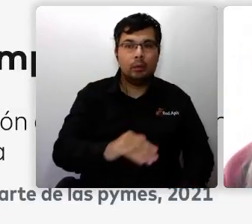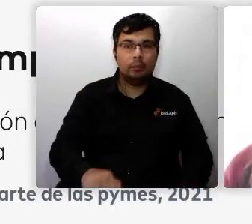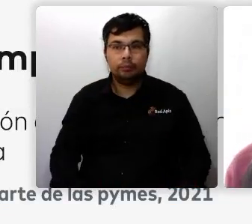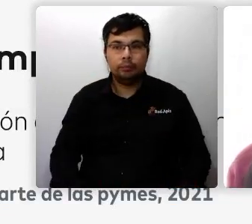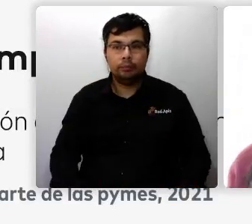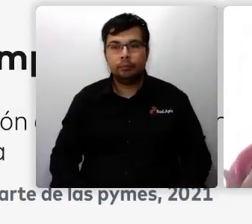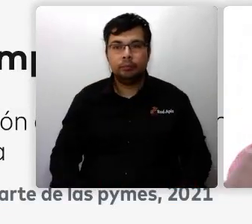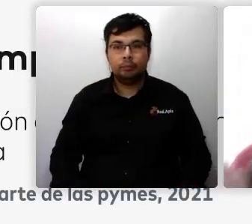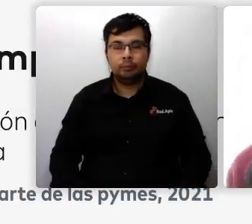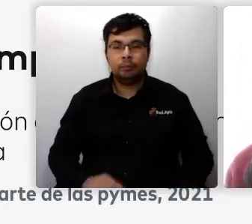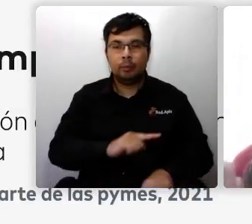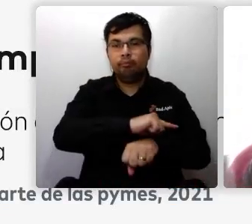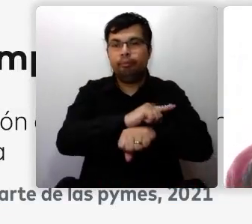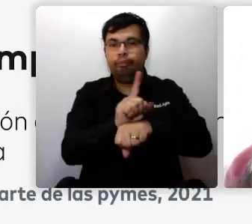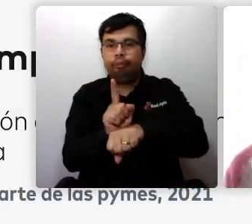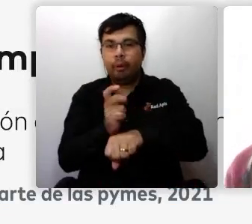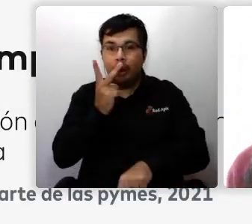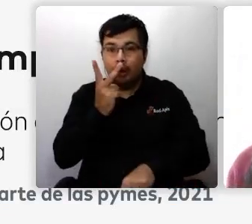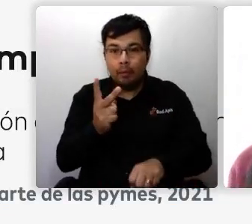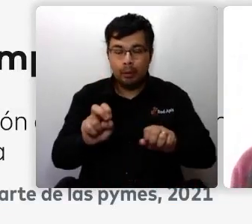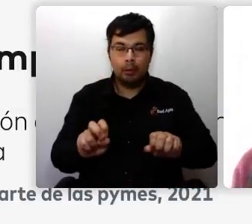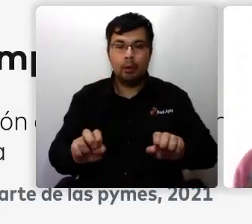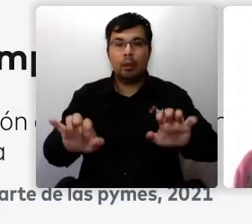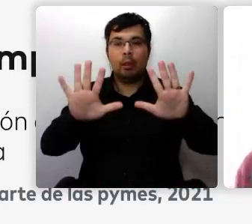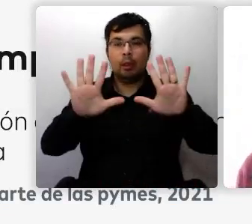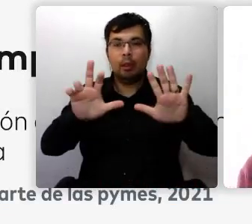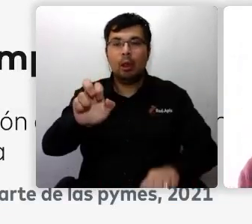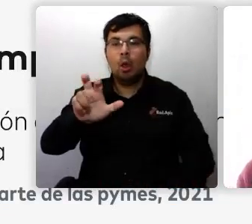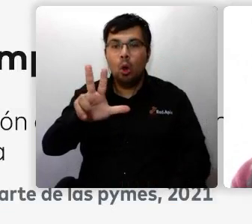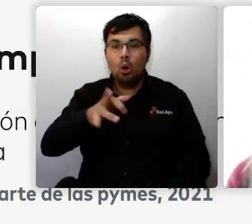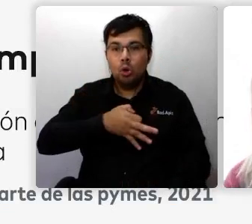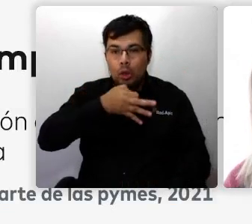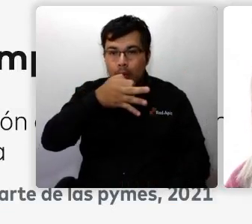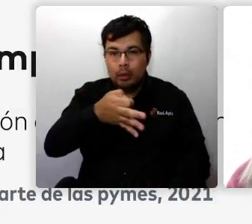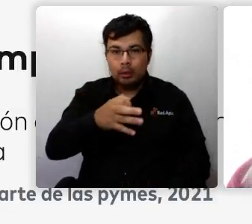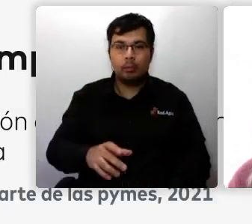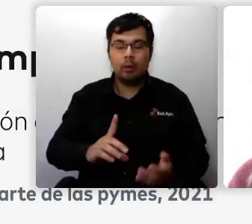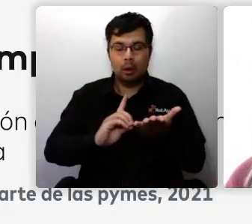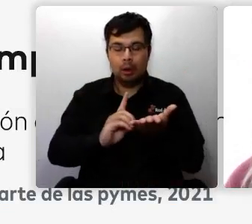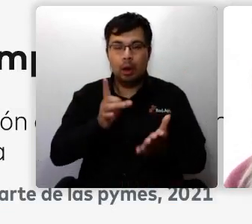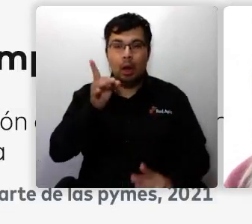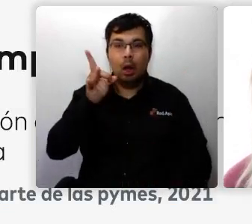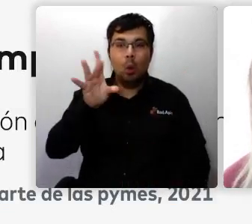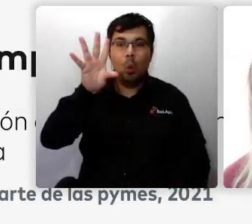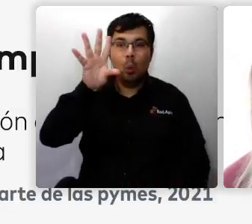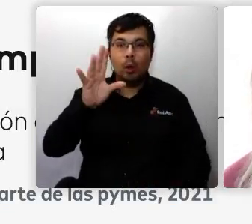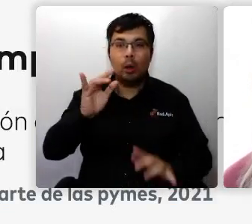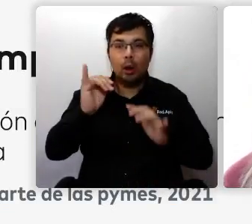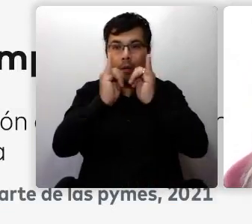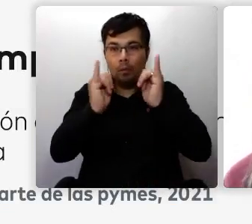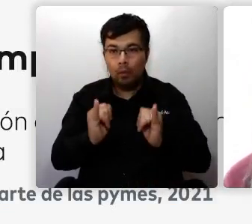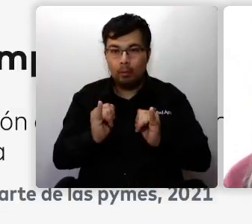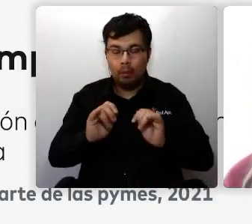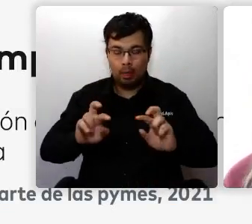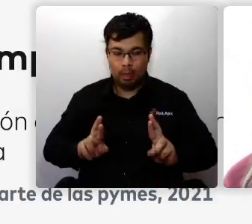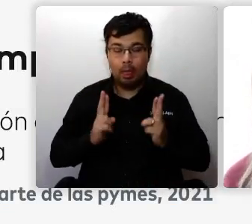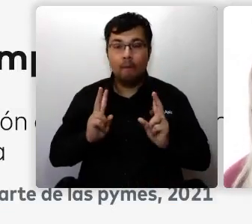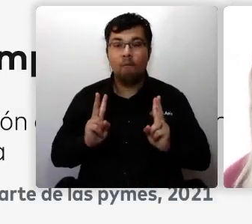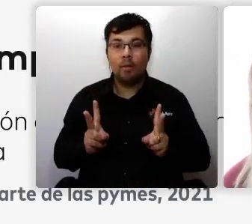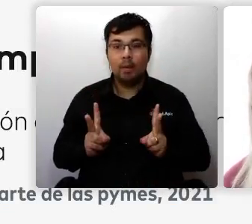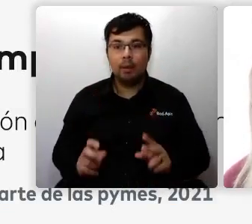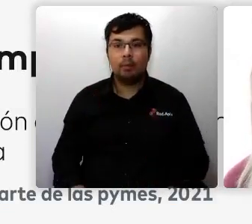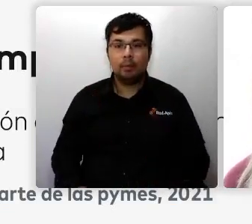que 8 de 10, de cada 10 pymes declaraban que la digitalización era la única forma de sobrevivir. El